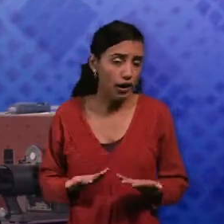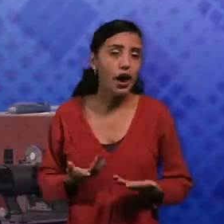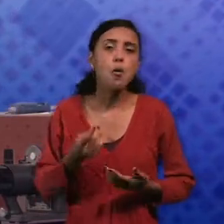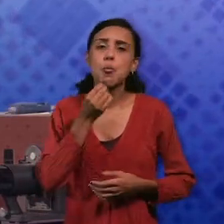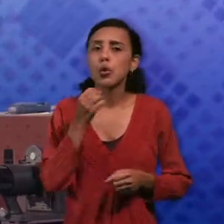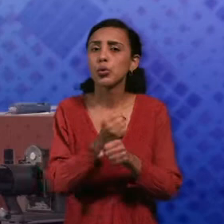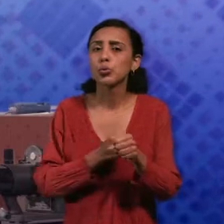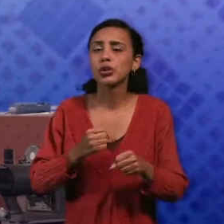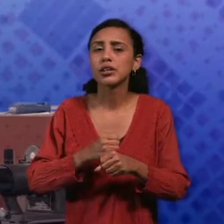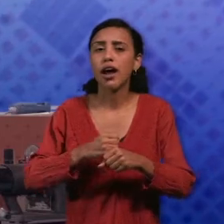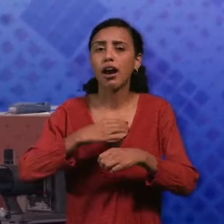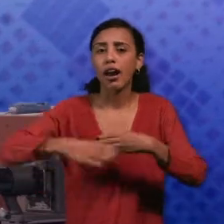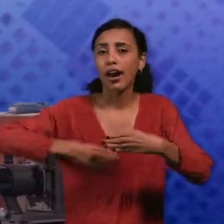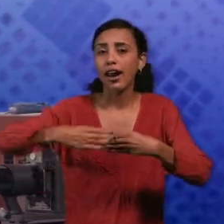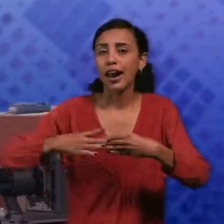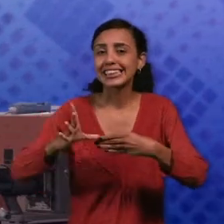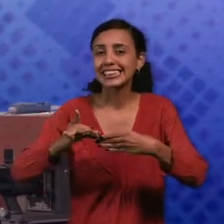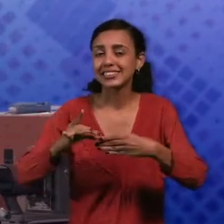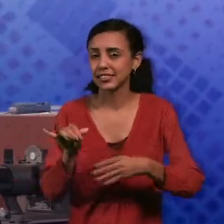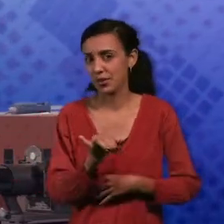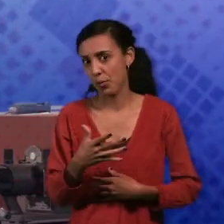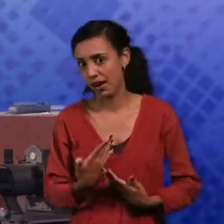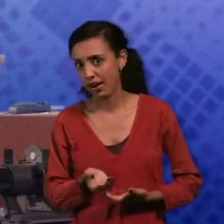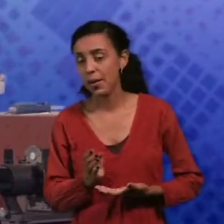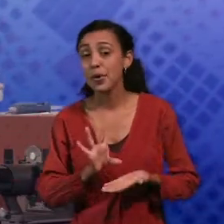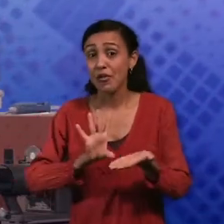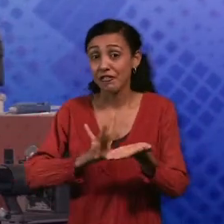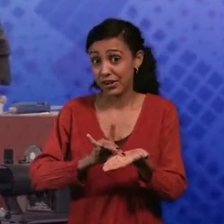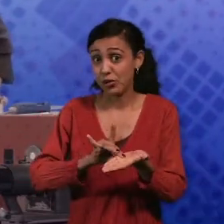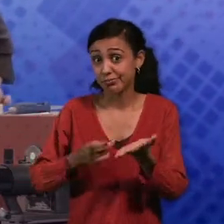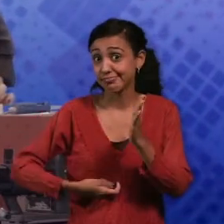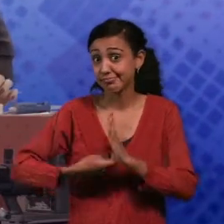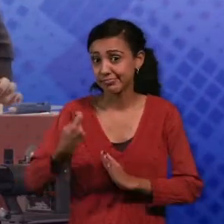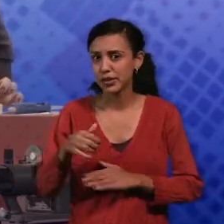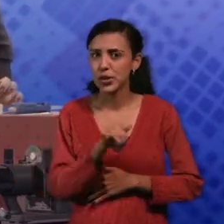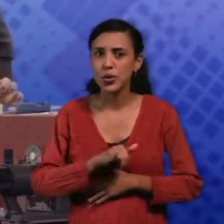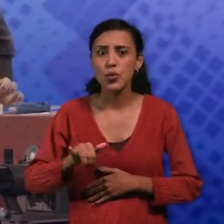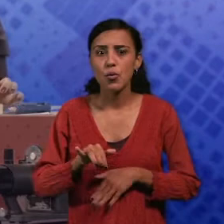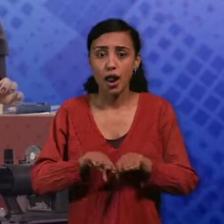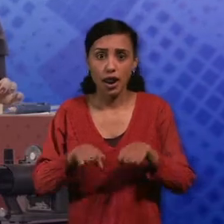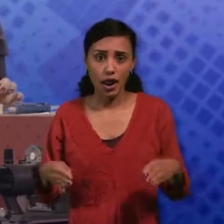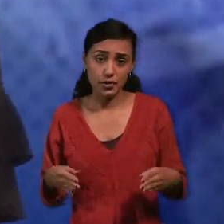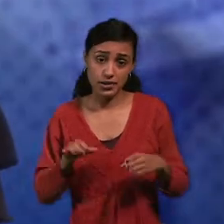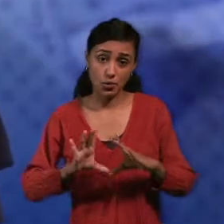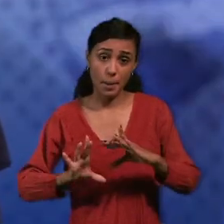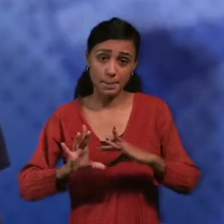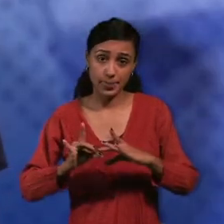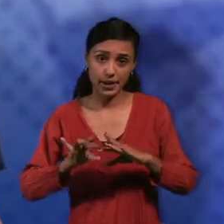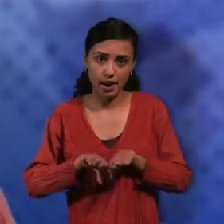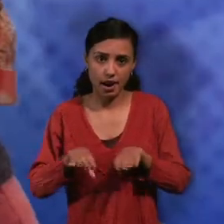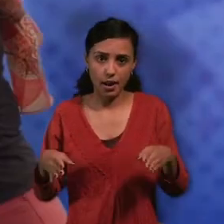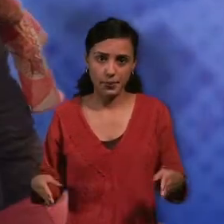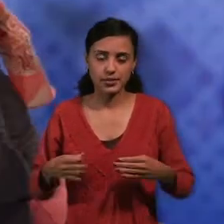utilizar también cinta adhesiva. Lo importante es que el cilindro quede fijado a la base y que la base a su vez la fijemos de alguna forma a la mesa. El otro